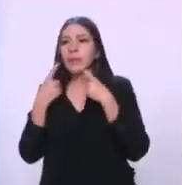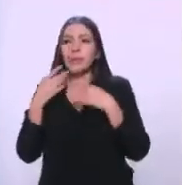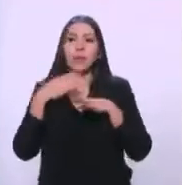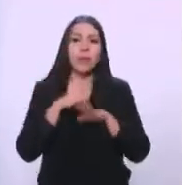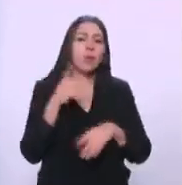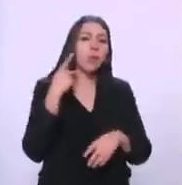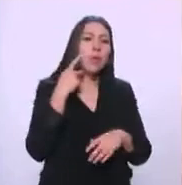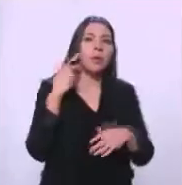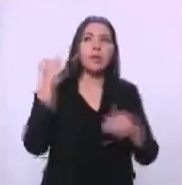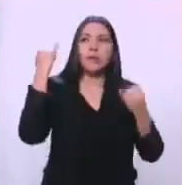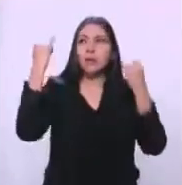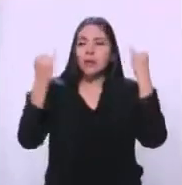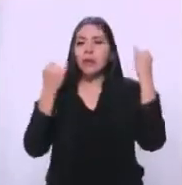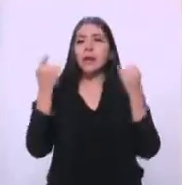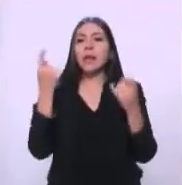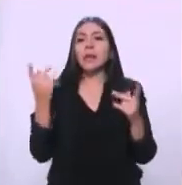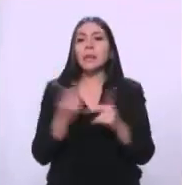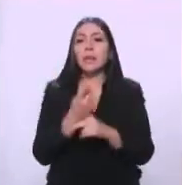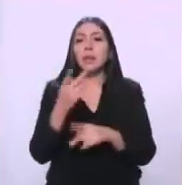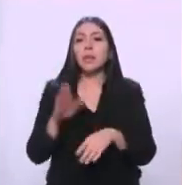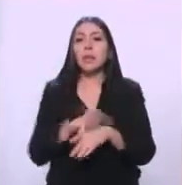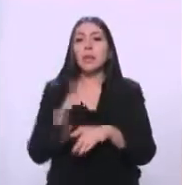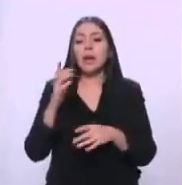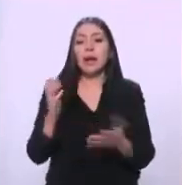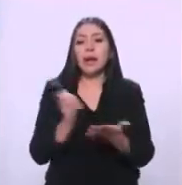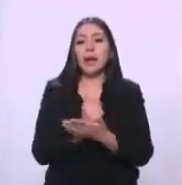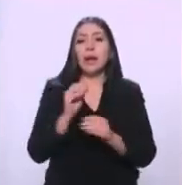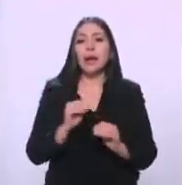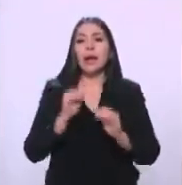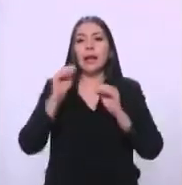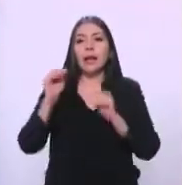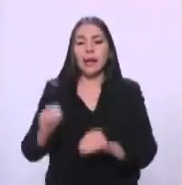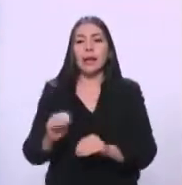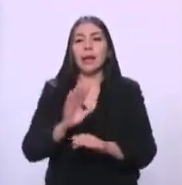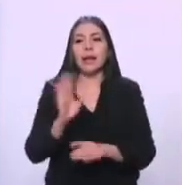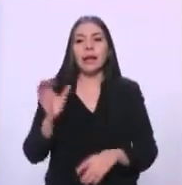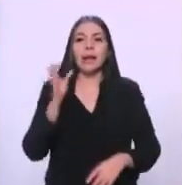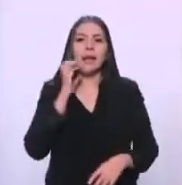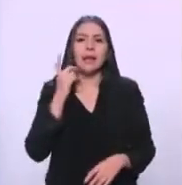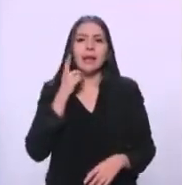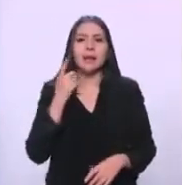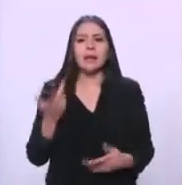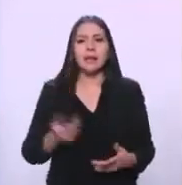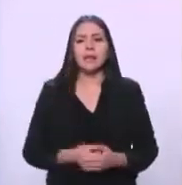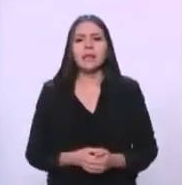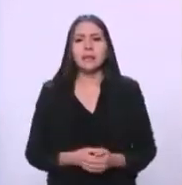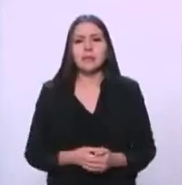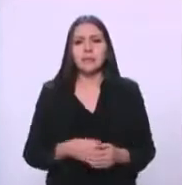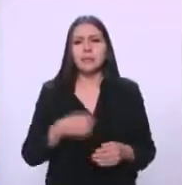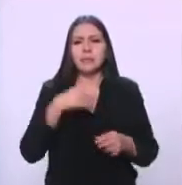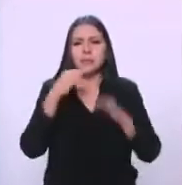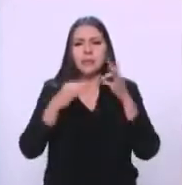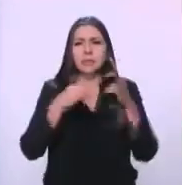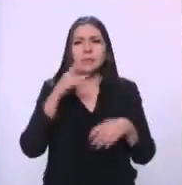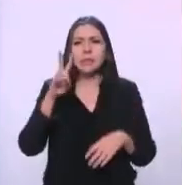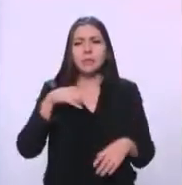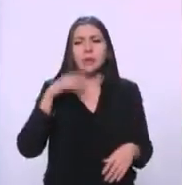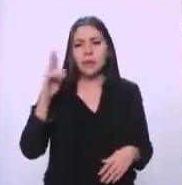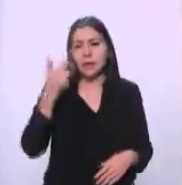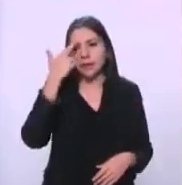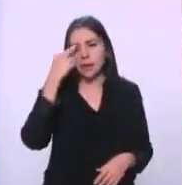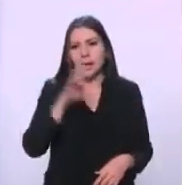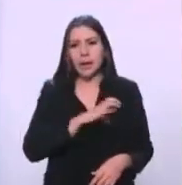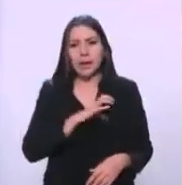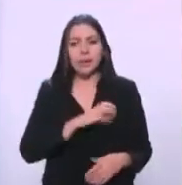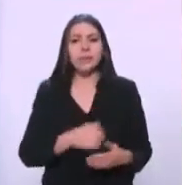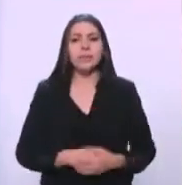qué seguía, ¿no? Ya que habíamos ganado un espacio en el Congreso, obviamente una campaña, pues yo la verdad la recuerdo con mucho cariño.